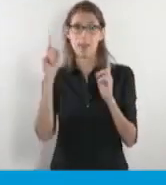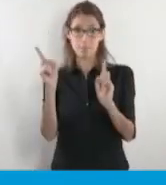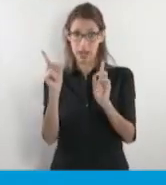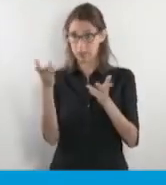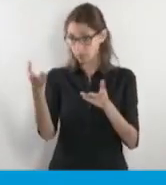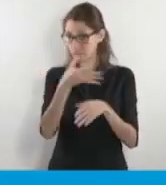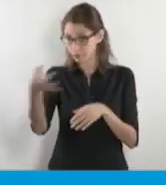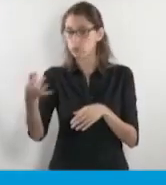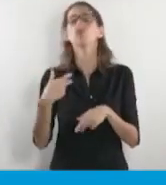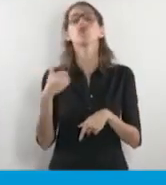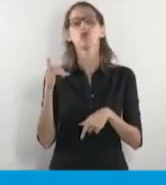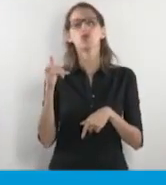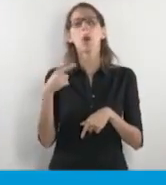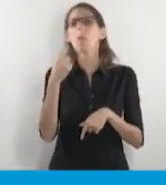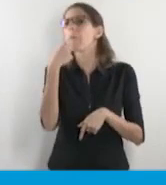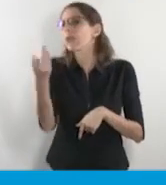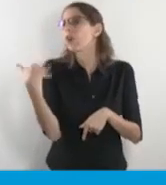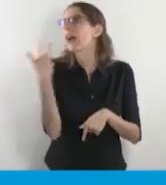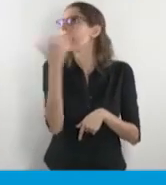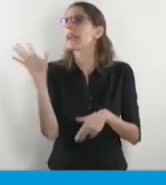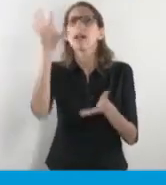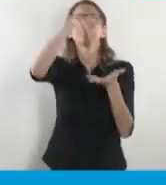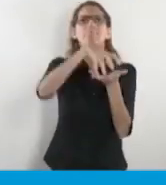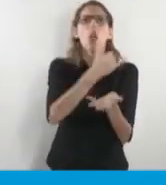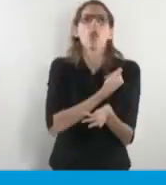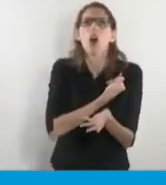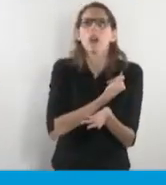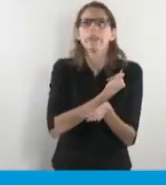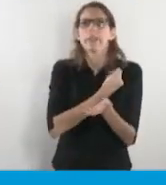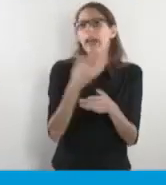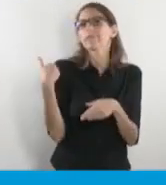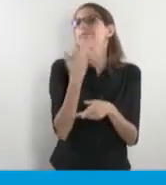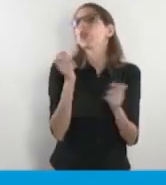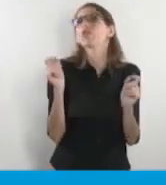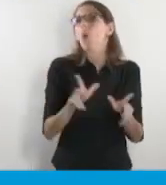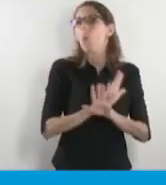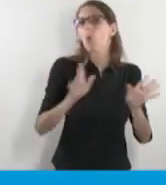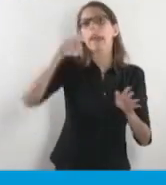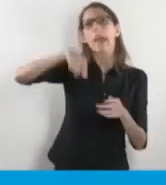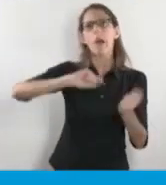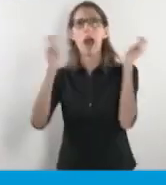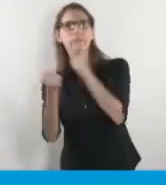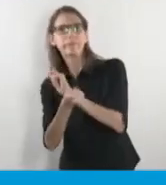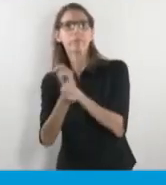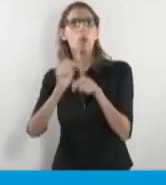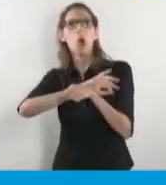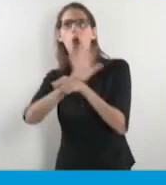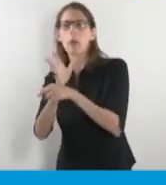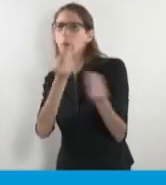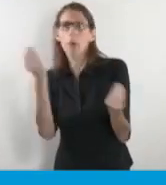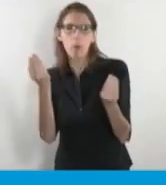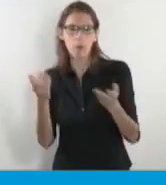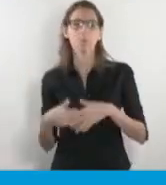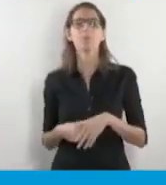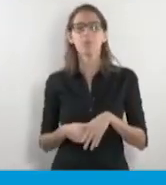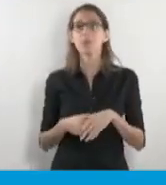dónde y cómo funciona normalmente y qué están haciendo ahora este cuarentena de por medio bien bueno la biblioteca